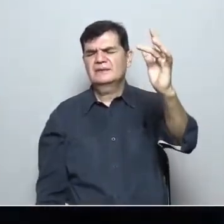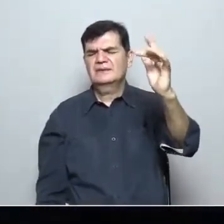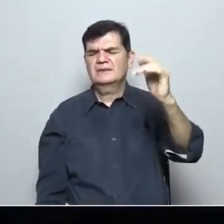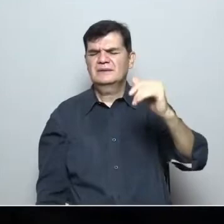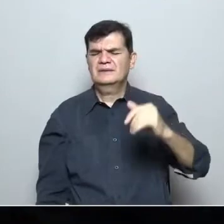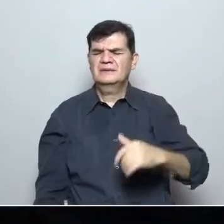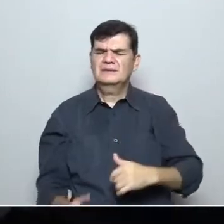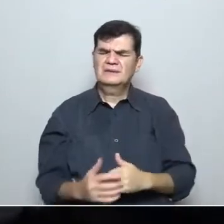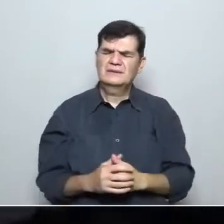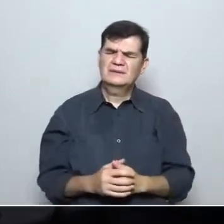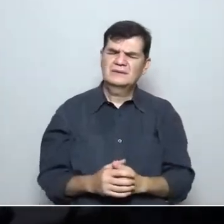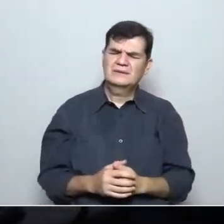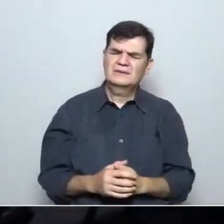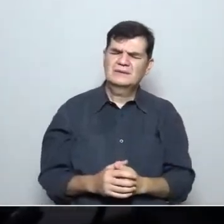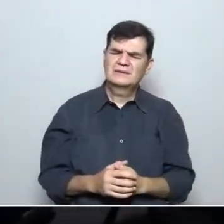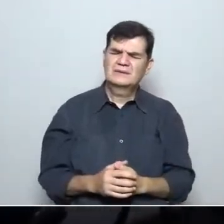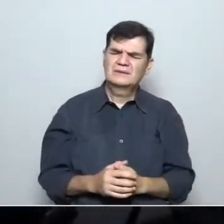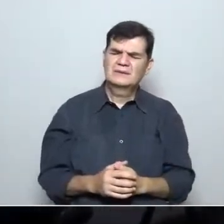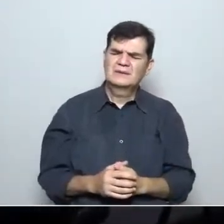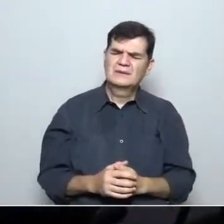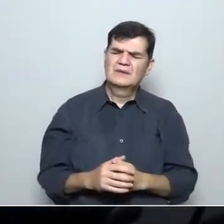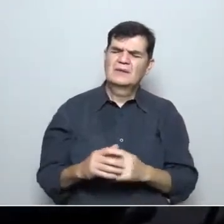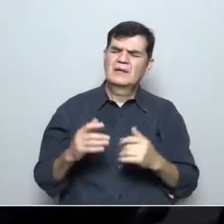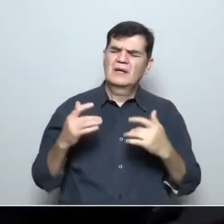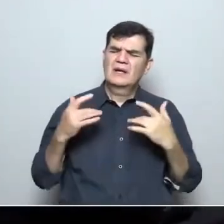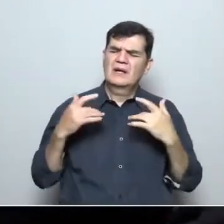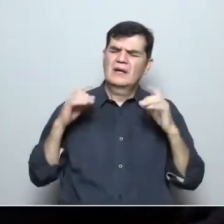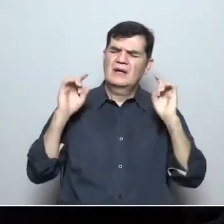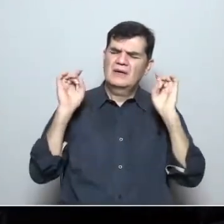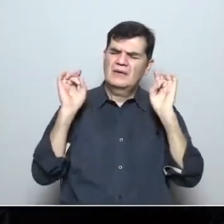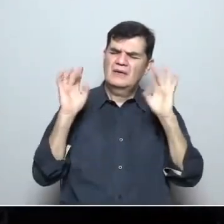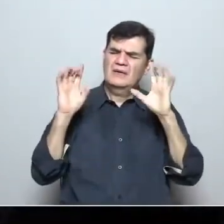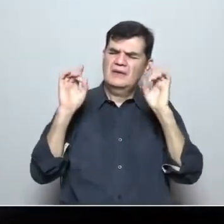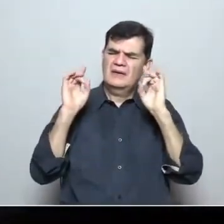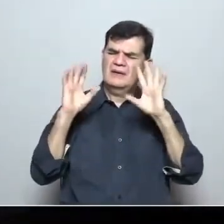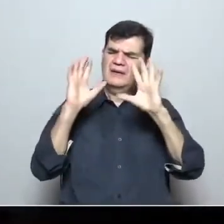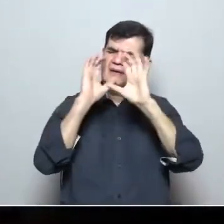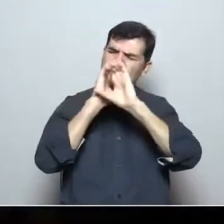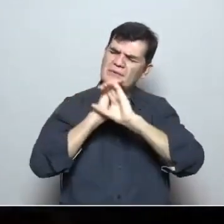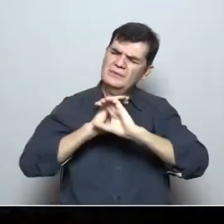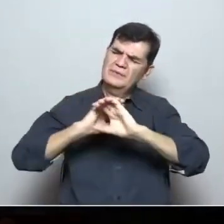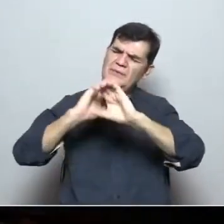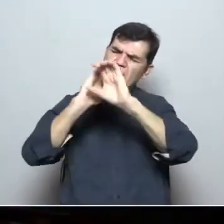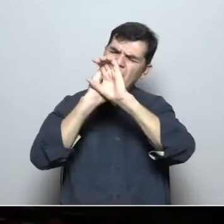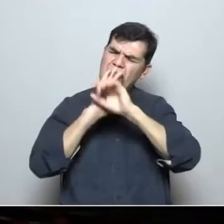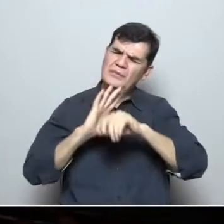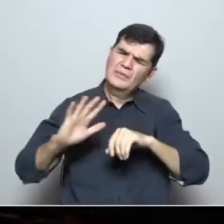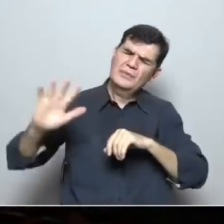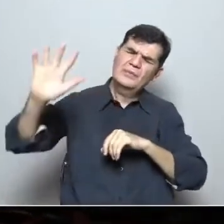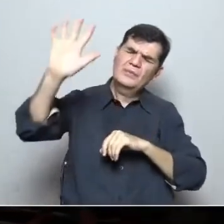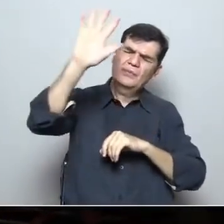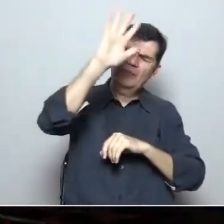Fuerte, abracen al Señor. Mi corazón se une